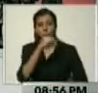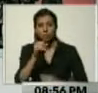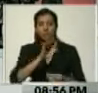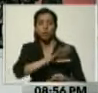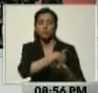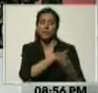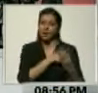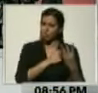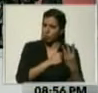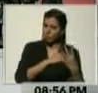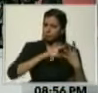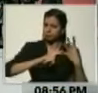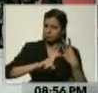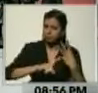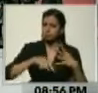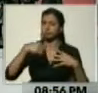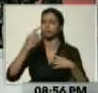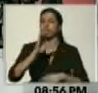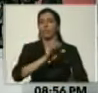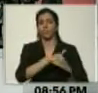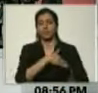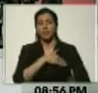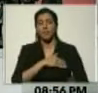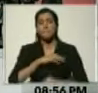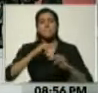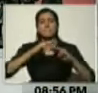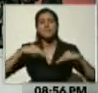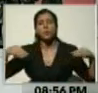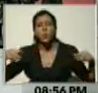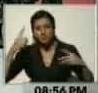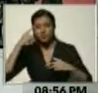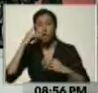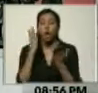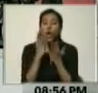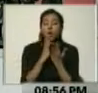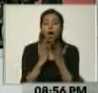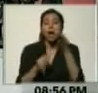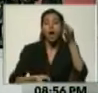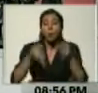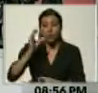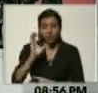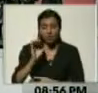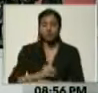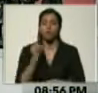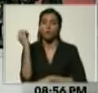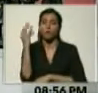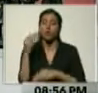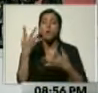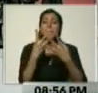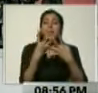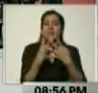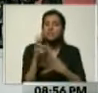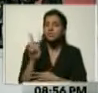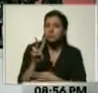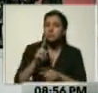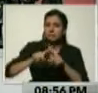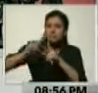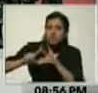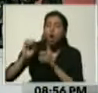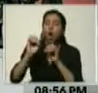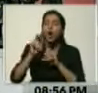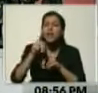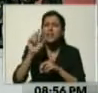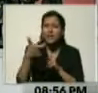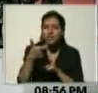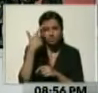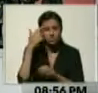Universidad Católica, Universidad Metropolitana, Colegio de Abogados de Caracas, Foro Penal Venezolano, varias ONG de derechos